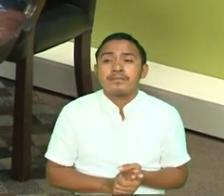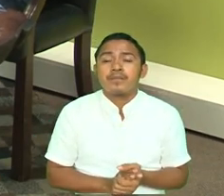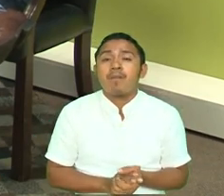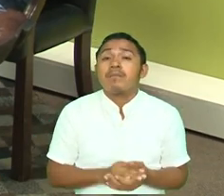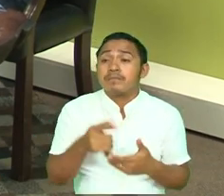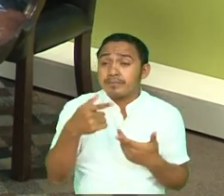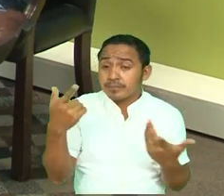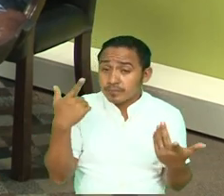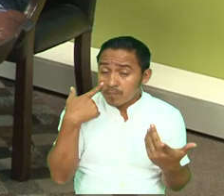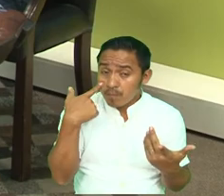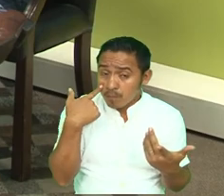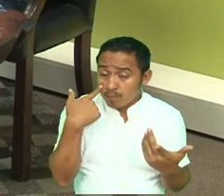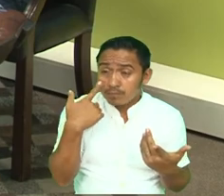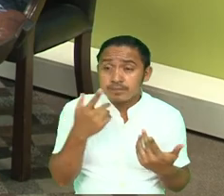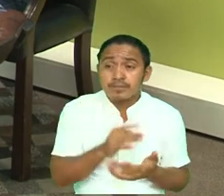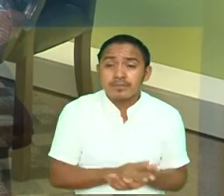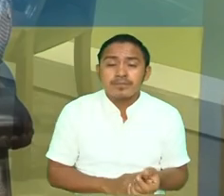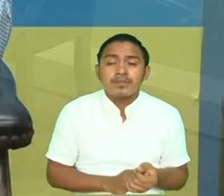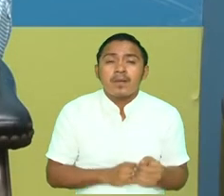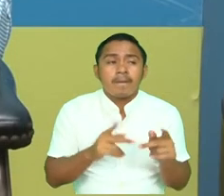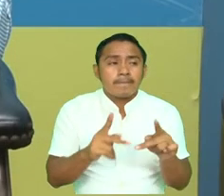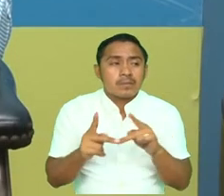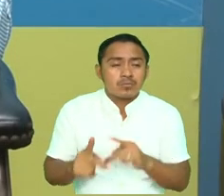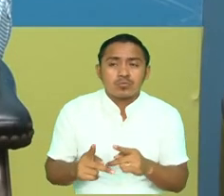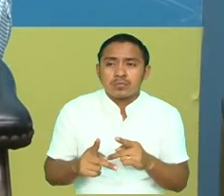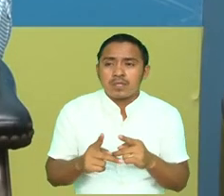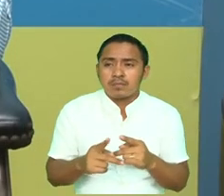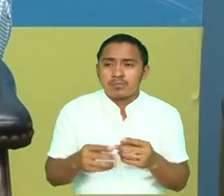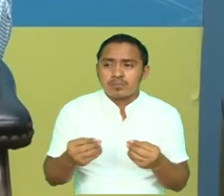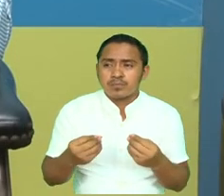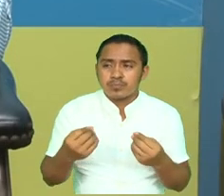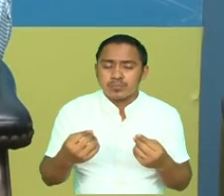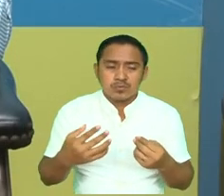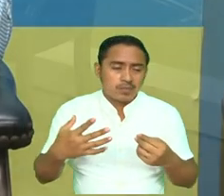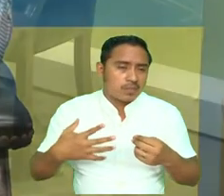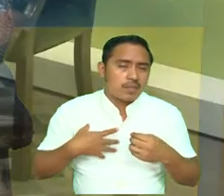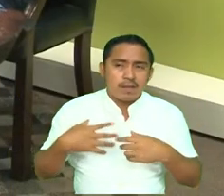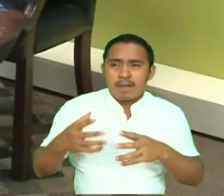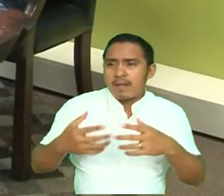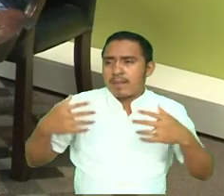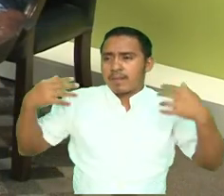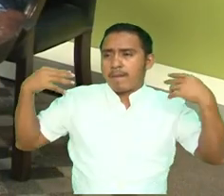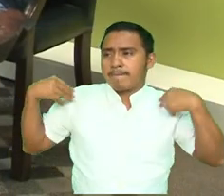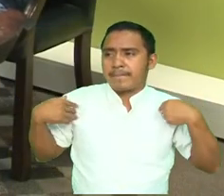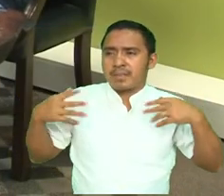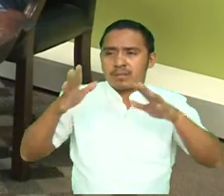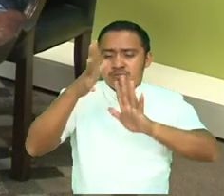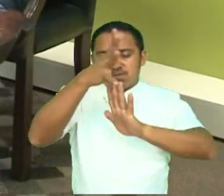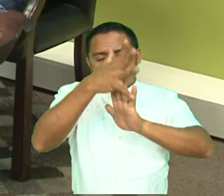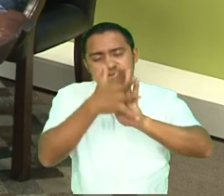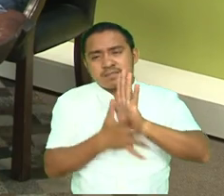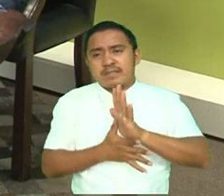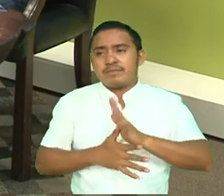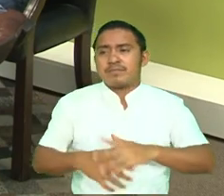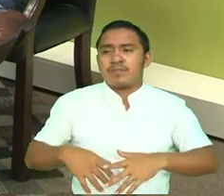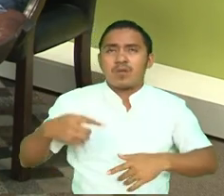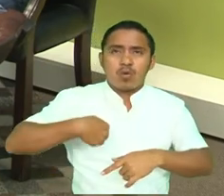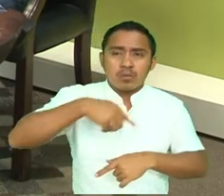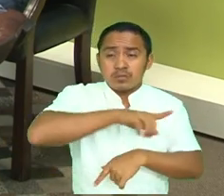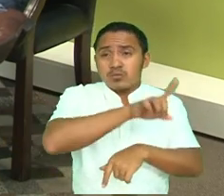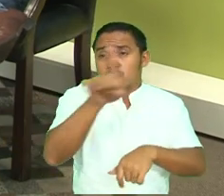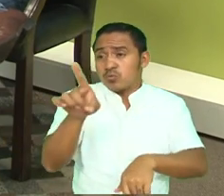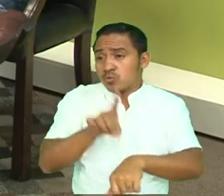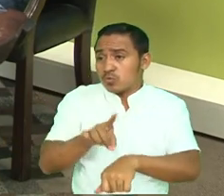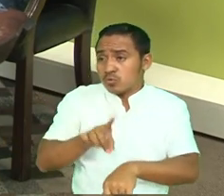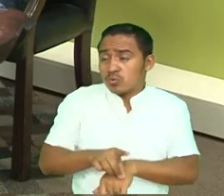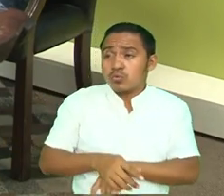detener o deben detener a aquellos pacientes que se mojan la camisa, la espalda, para llegar a la consulta al dermatólogo y